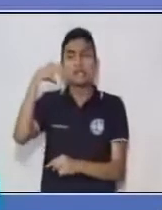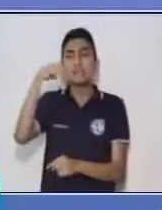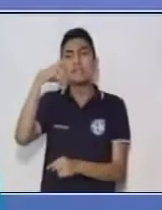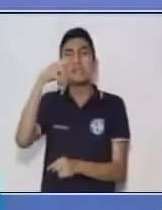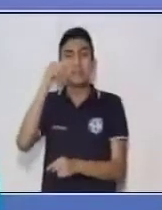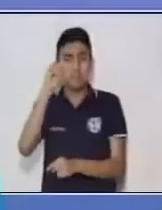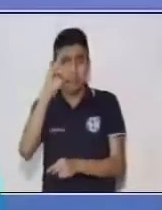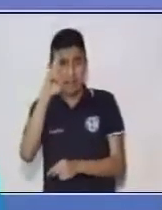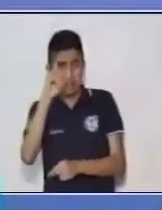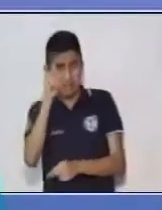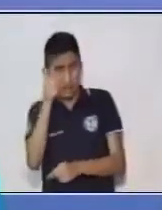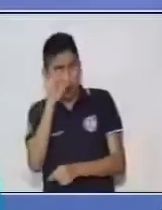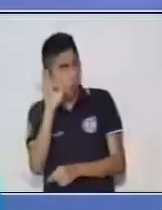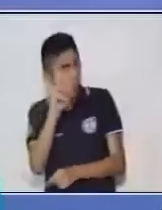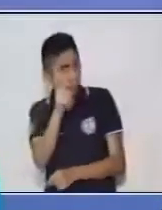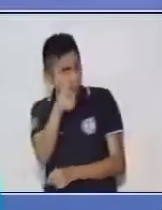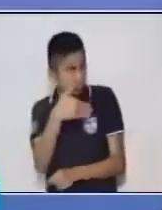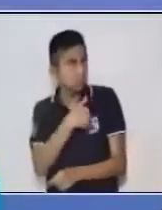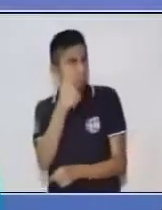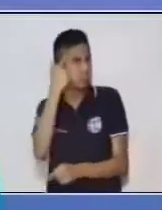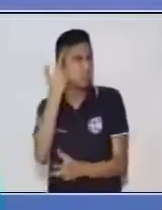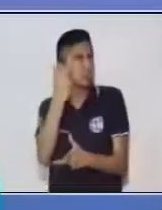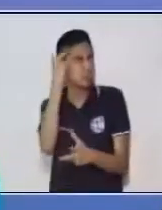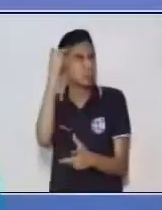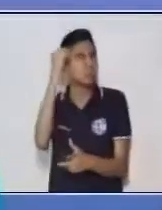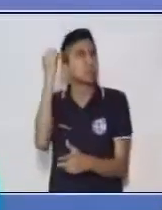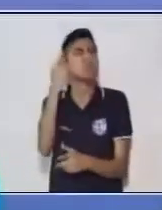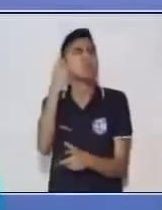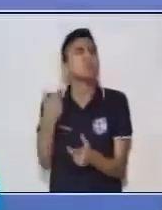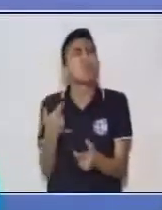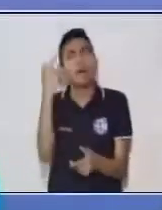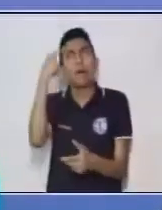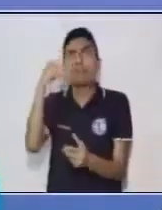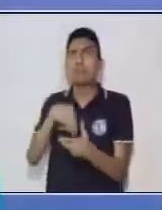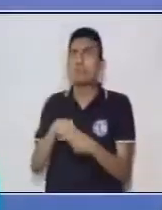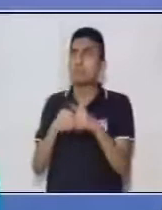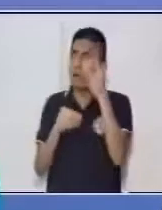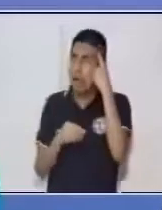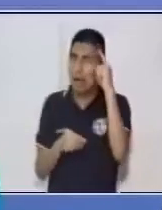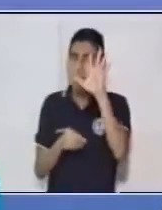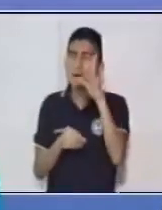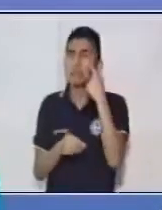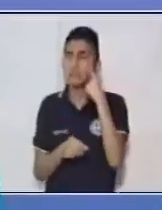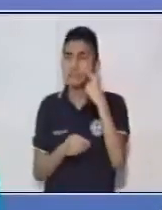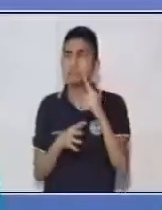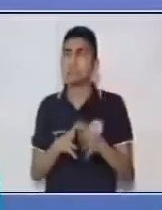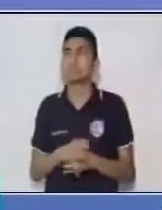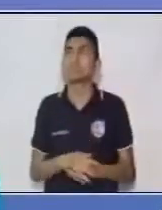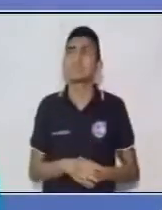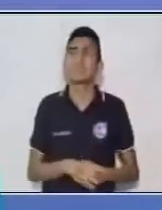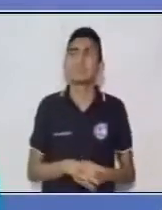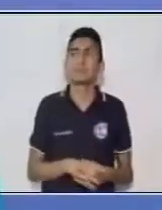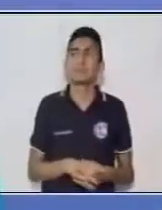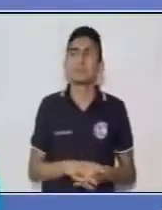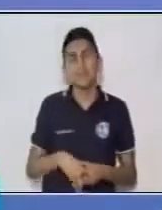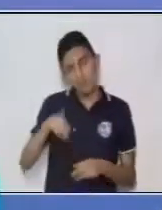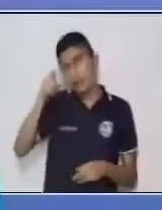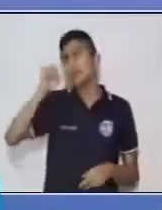Aquí en la mitad. Podemos dividirlo y va a tener